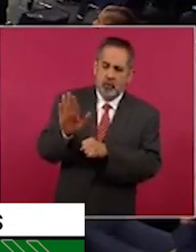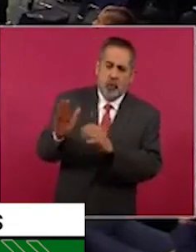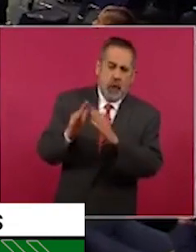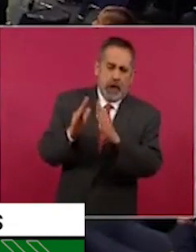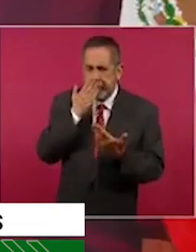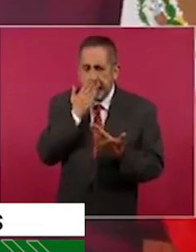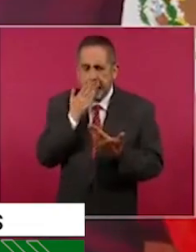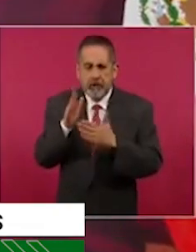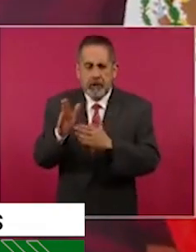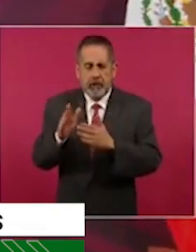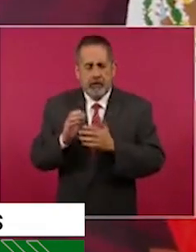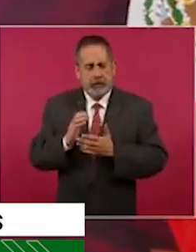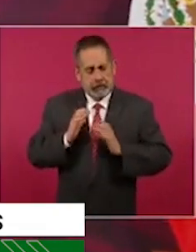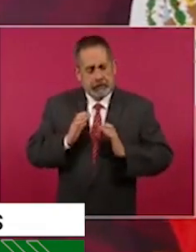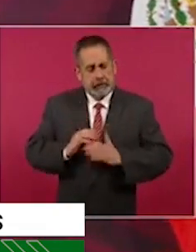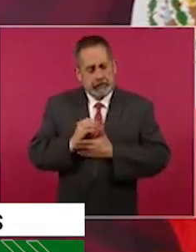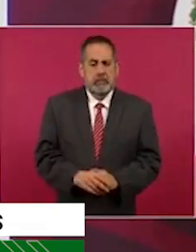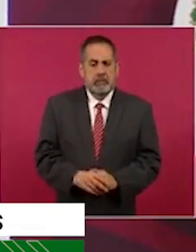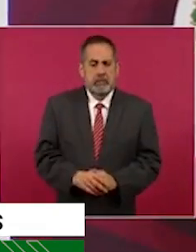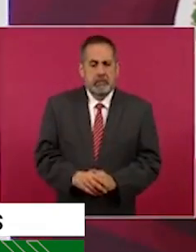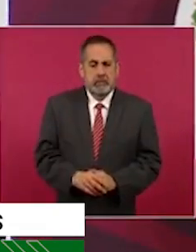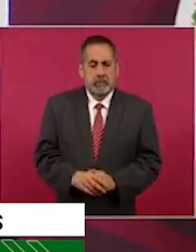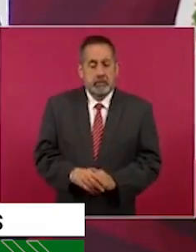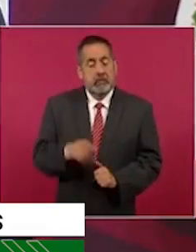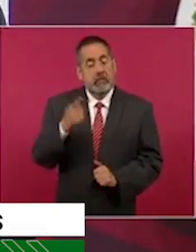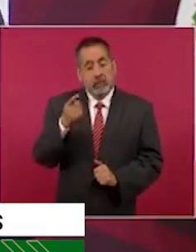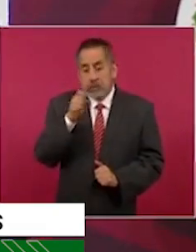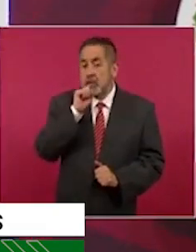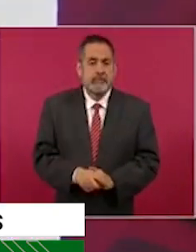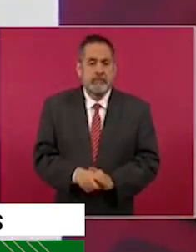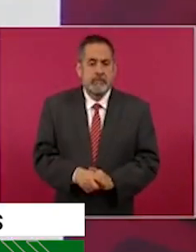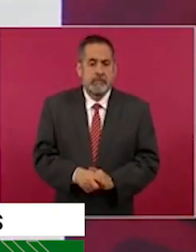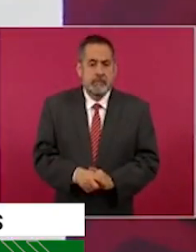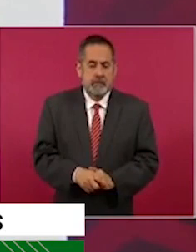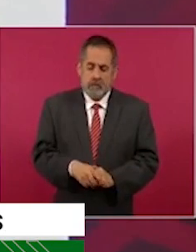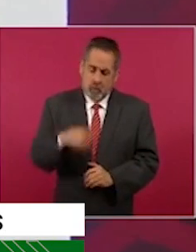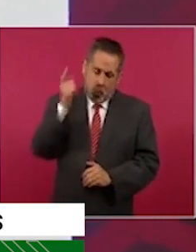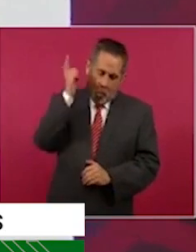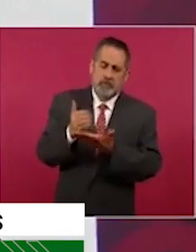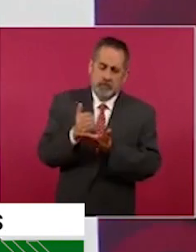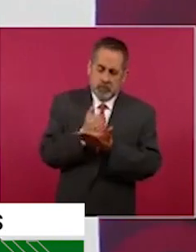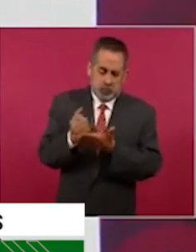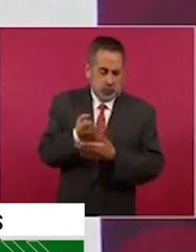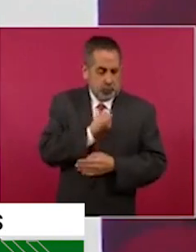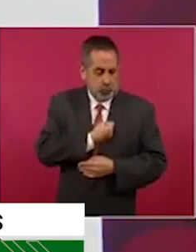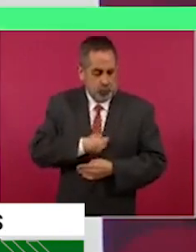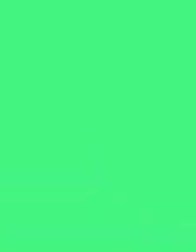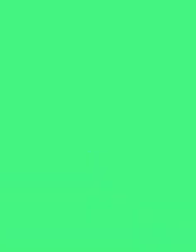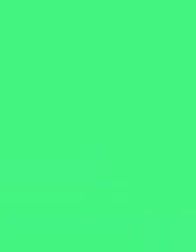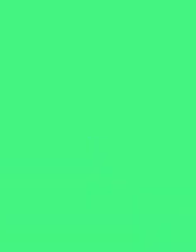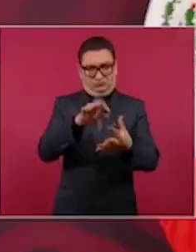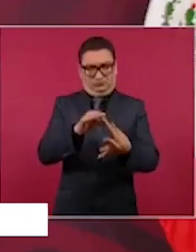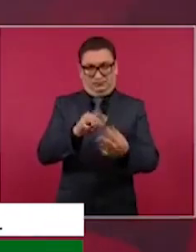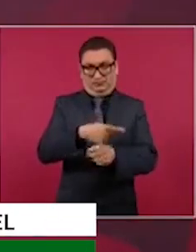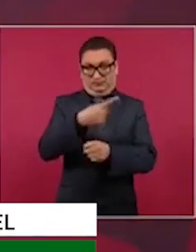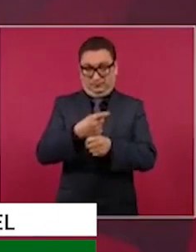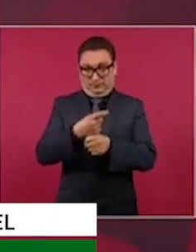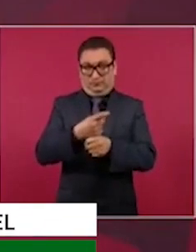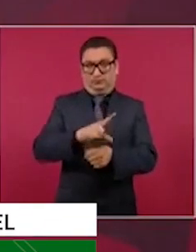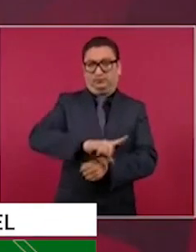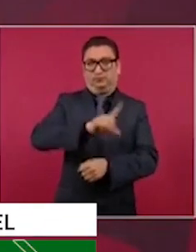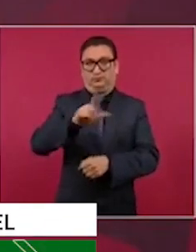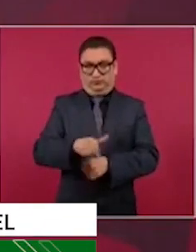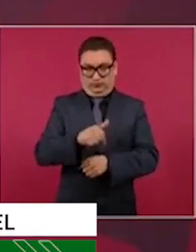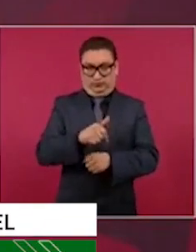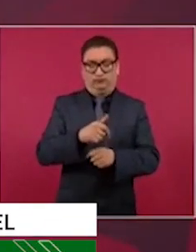está bien, está en recuperación, incluso está trabajando. Y le decíamos que se mejore. El jefe